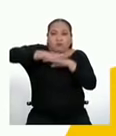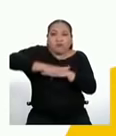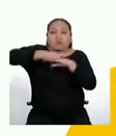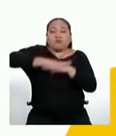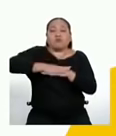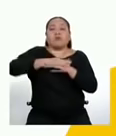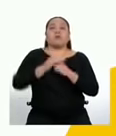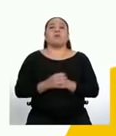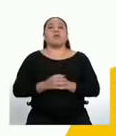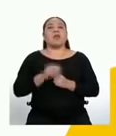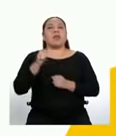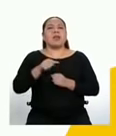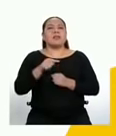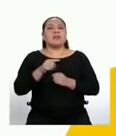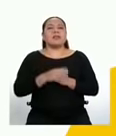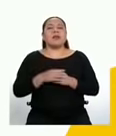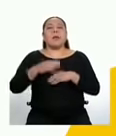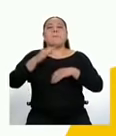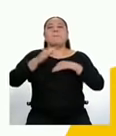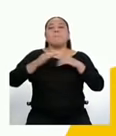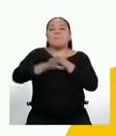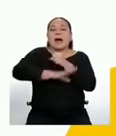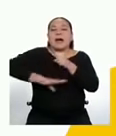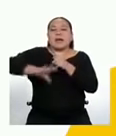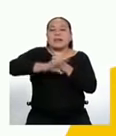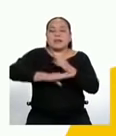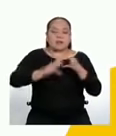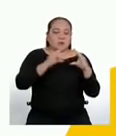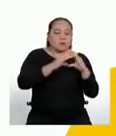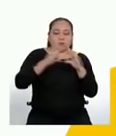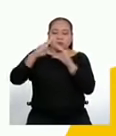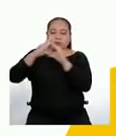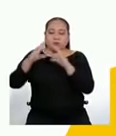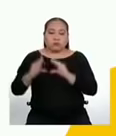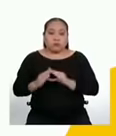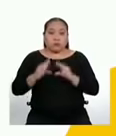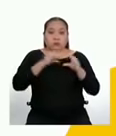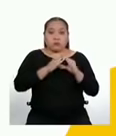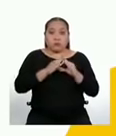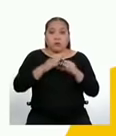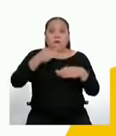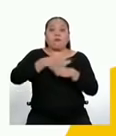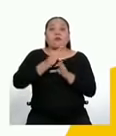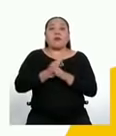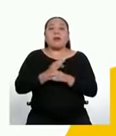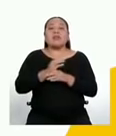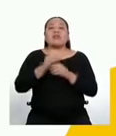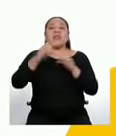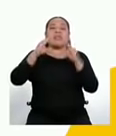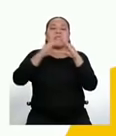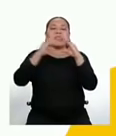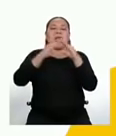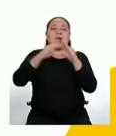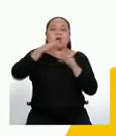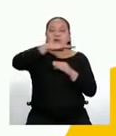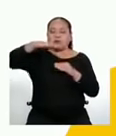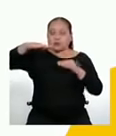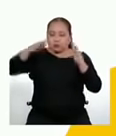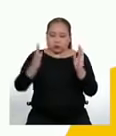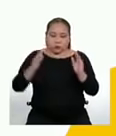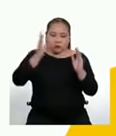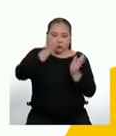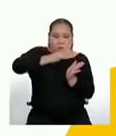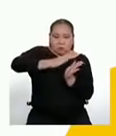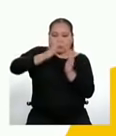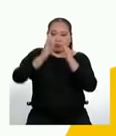difícil realizar. Son las estructuras de barras rectas interconectadas en nodos formando triángulos planos. Como podemos